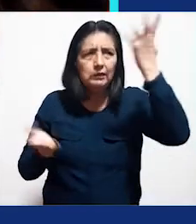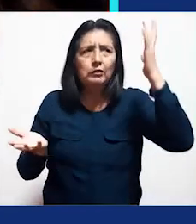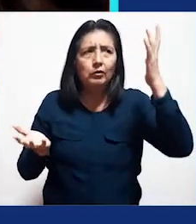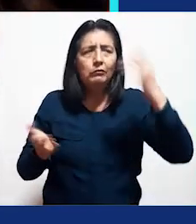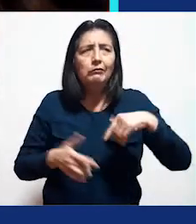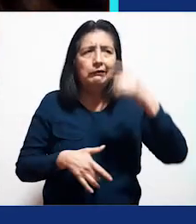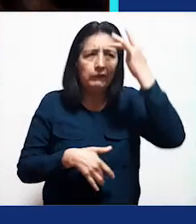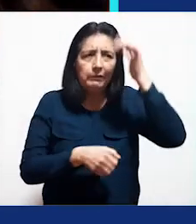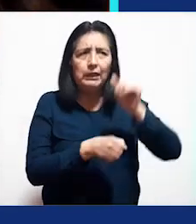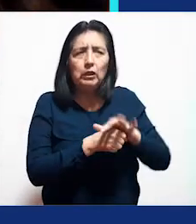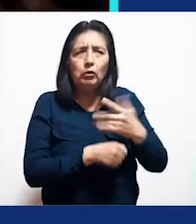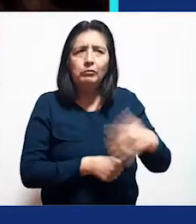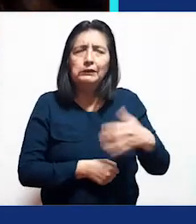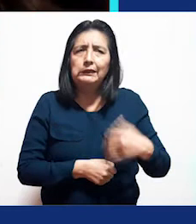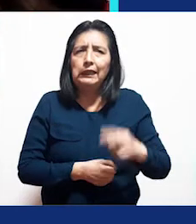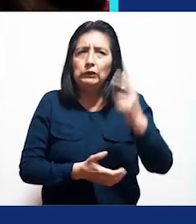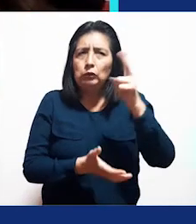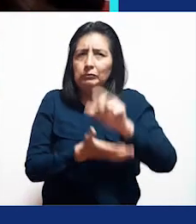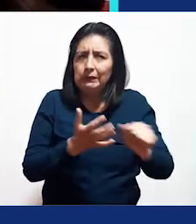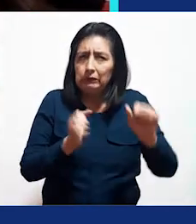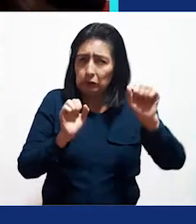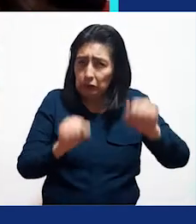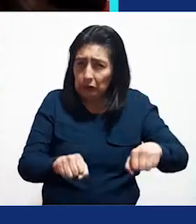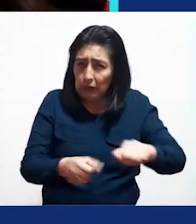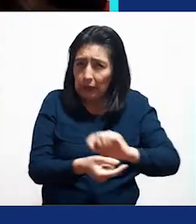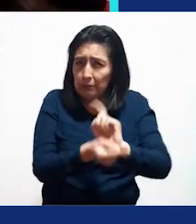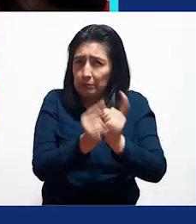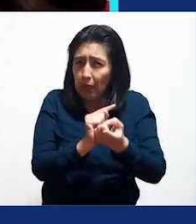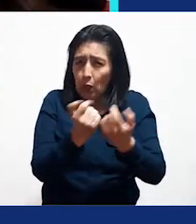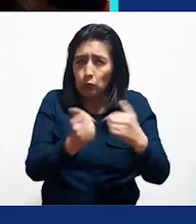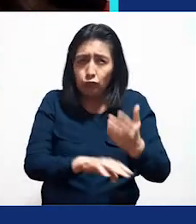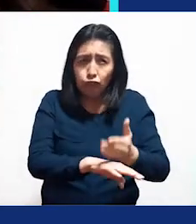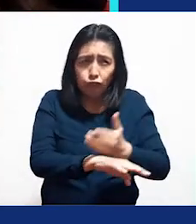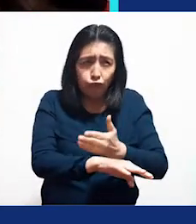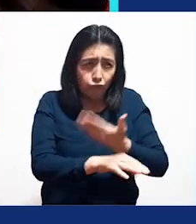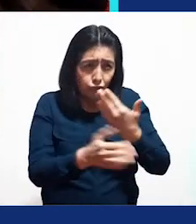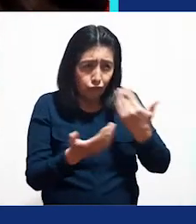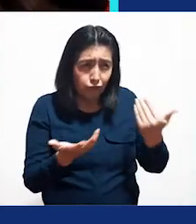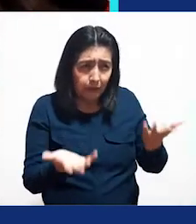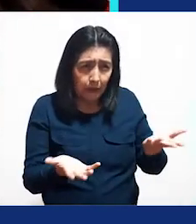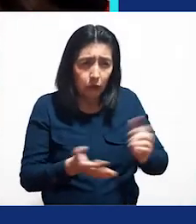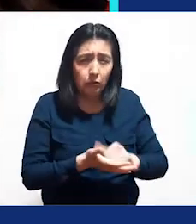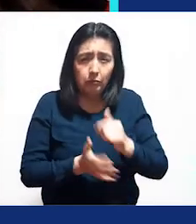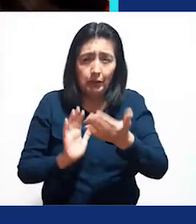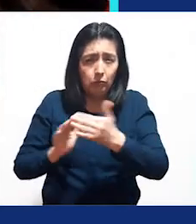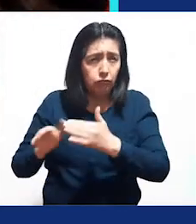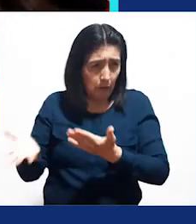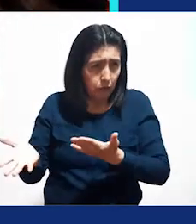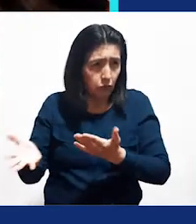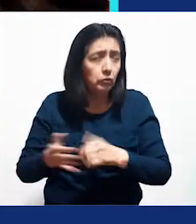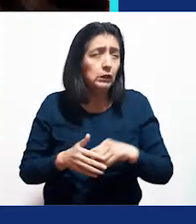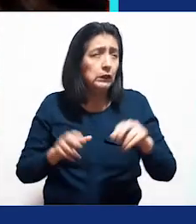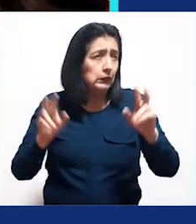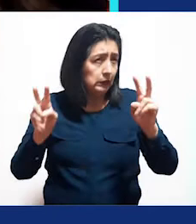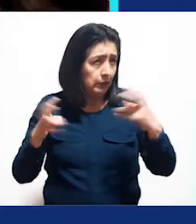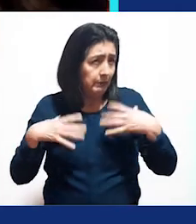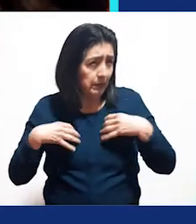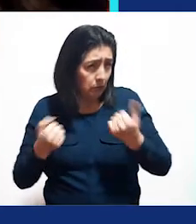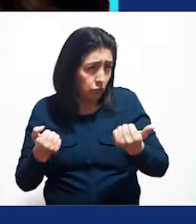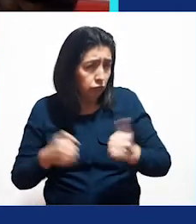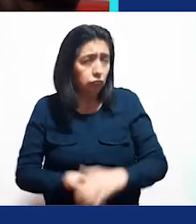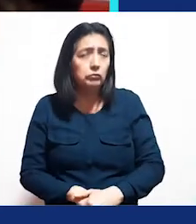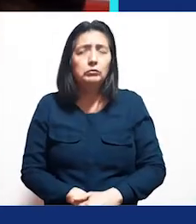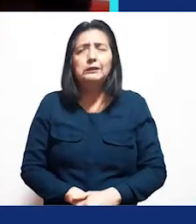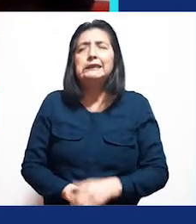al COVID. A casi 2 meses, ¿ha habido algún cambio para la mejoría de estos pueblos en el aspecto